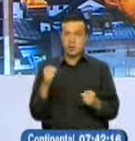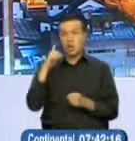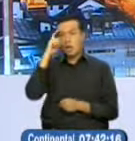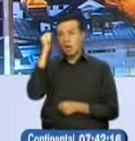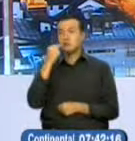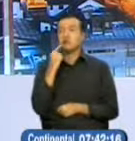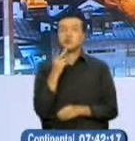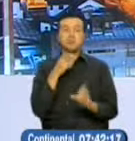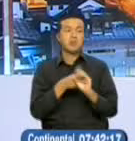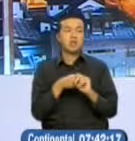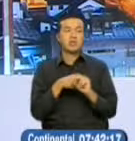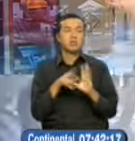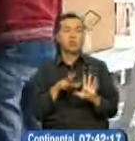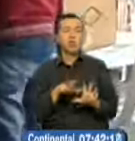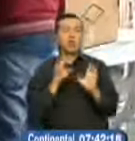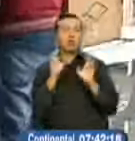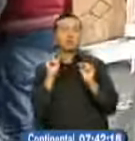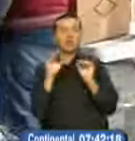no asistirá.